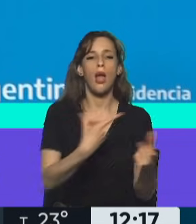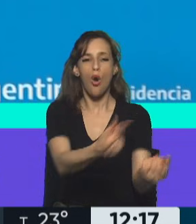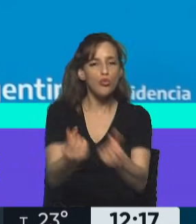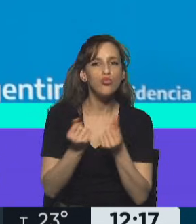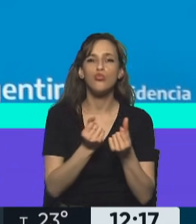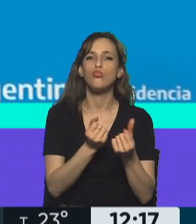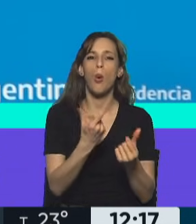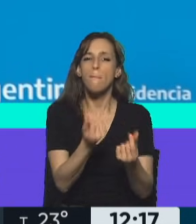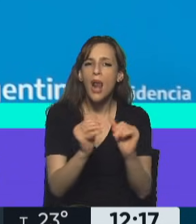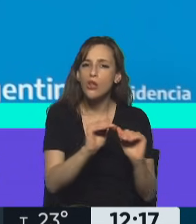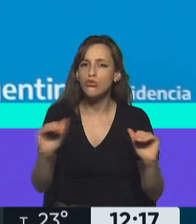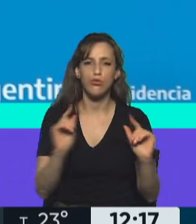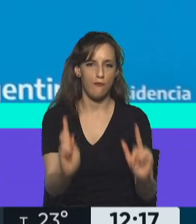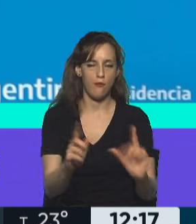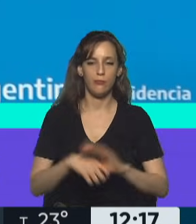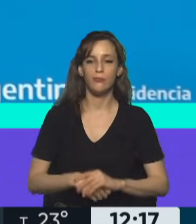estamos haciendo.